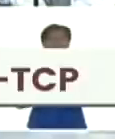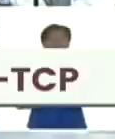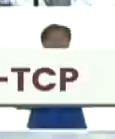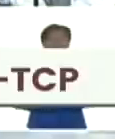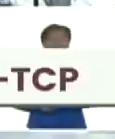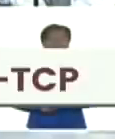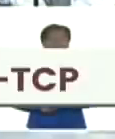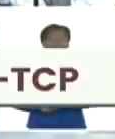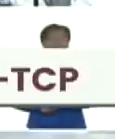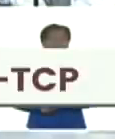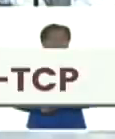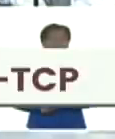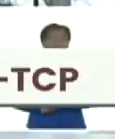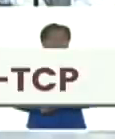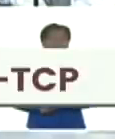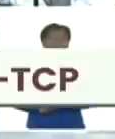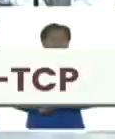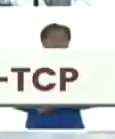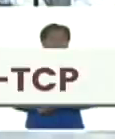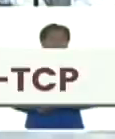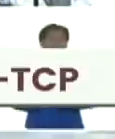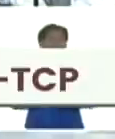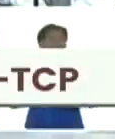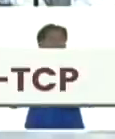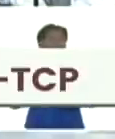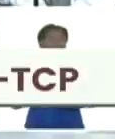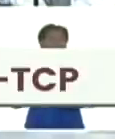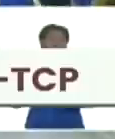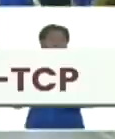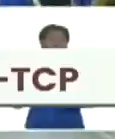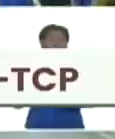doctrina Monroe. No han renunciado a la doctrina Monroe.